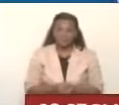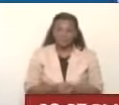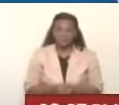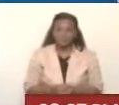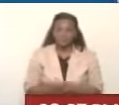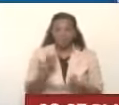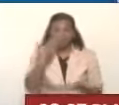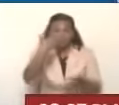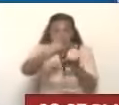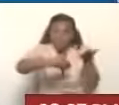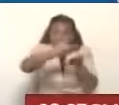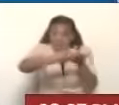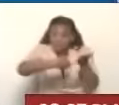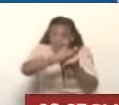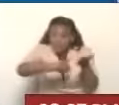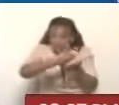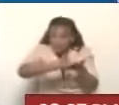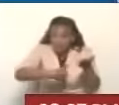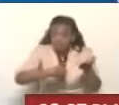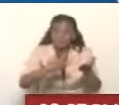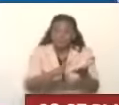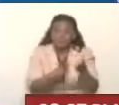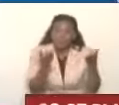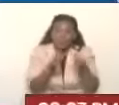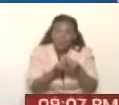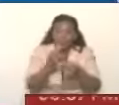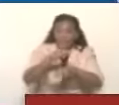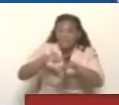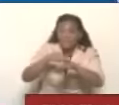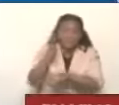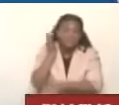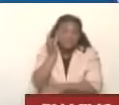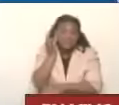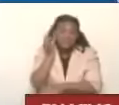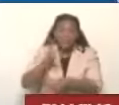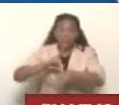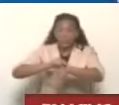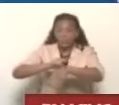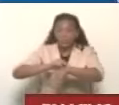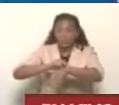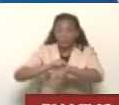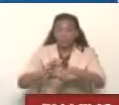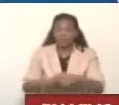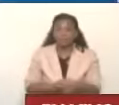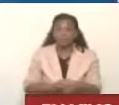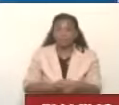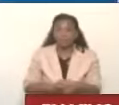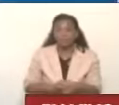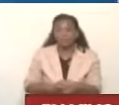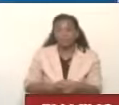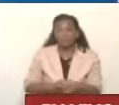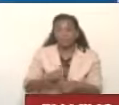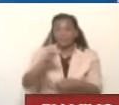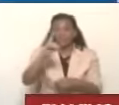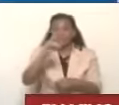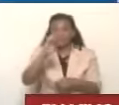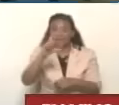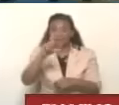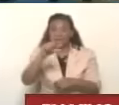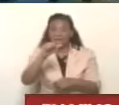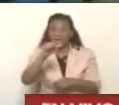Aquí revisando todo está la compañera ministra, doctora Delis